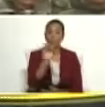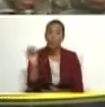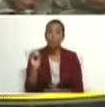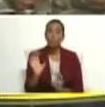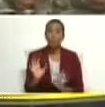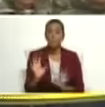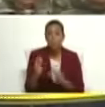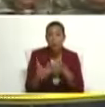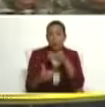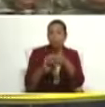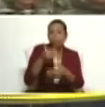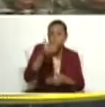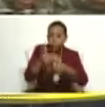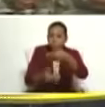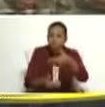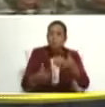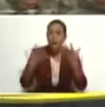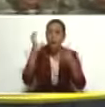Vamos cabalgando hacia allá.